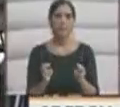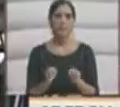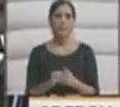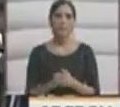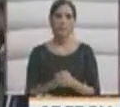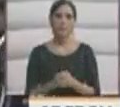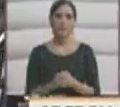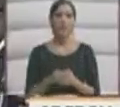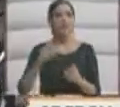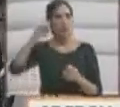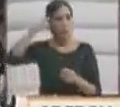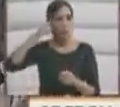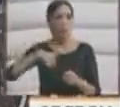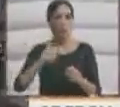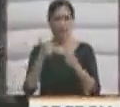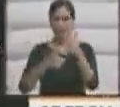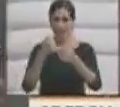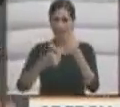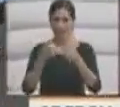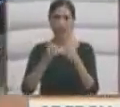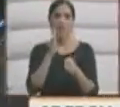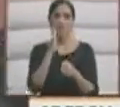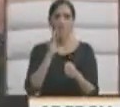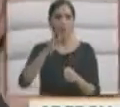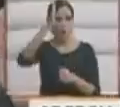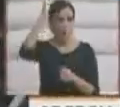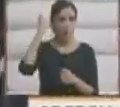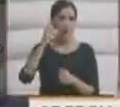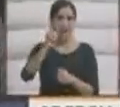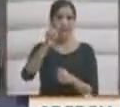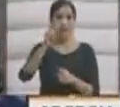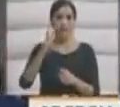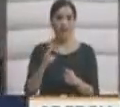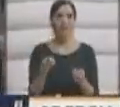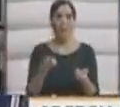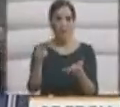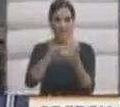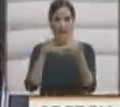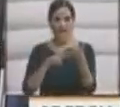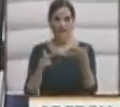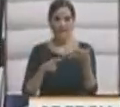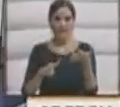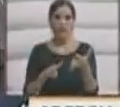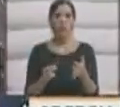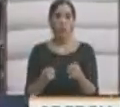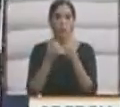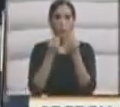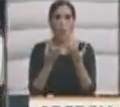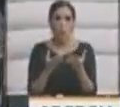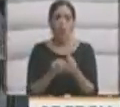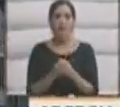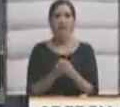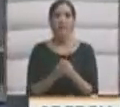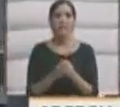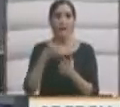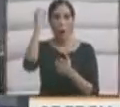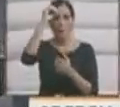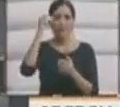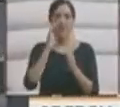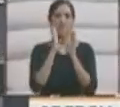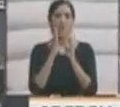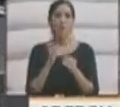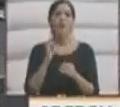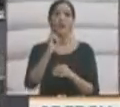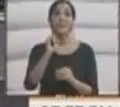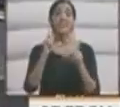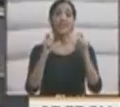Recuerden que nos pueden escribir a través de Facebook con La Iguana TV. Vamos a estar leyendo, ya vamos a leer un buen comentario que llegó en Facebook. Estamos en Instagram a través